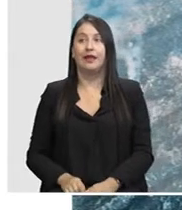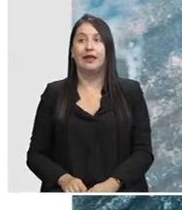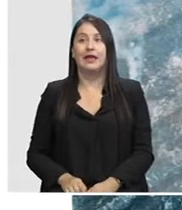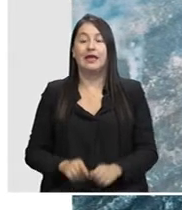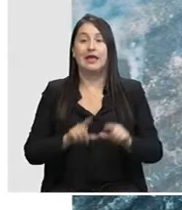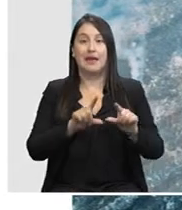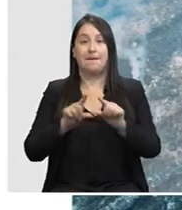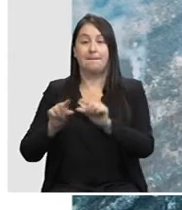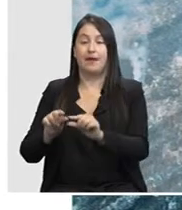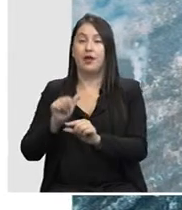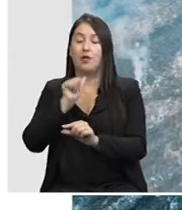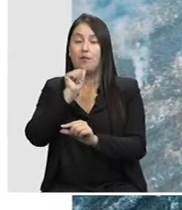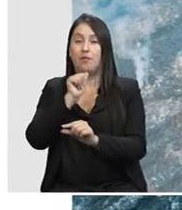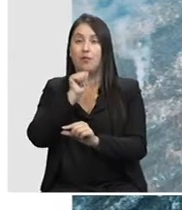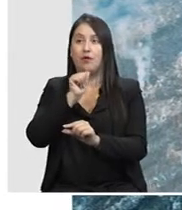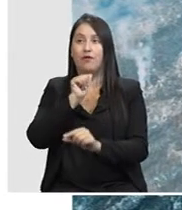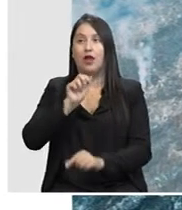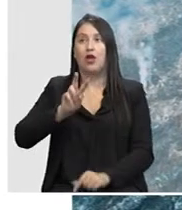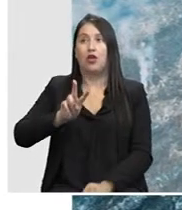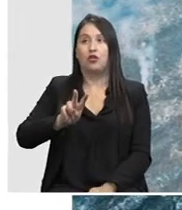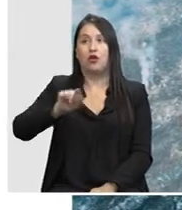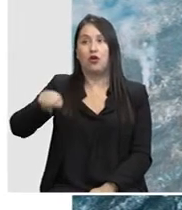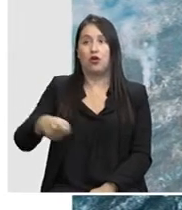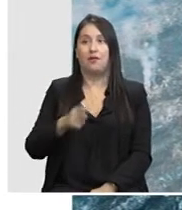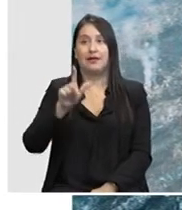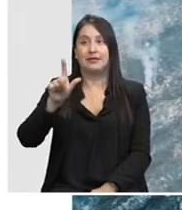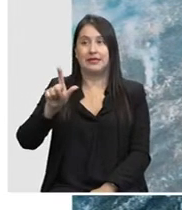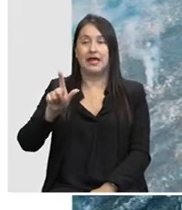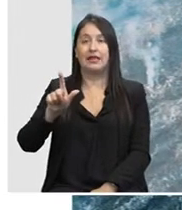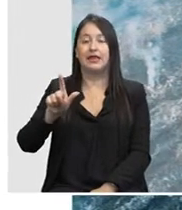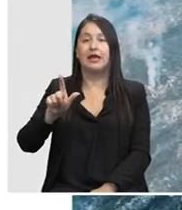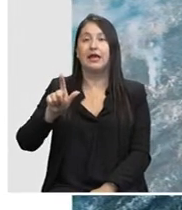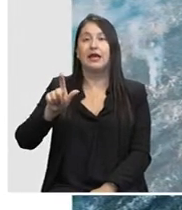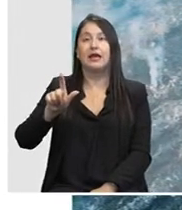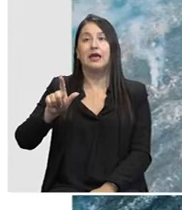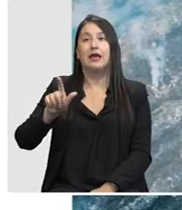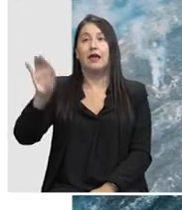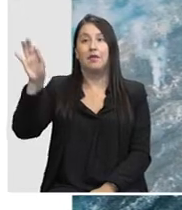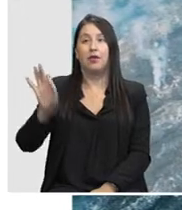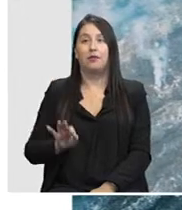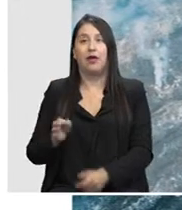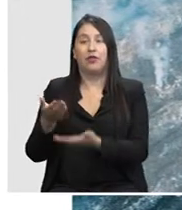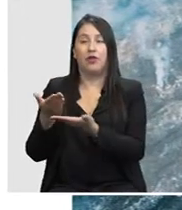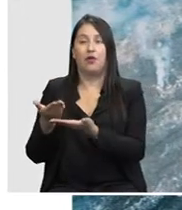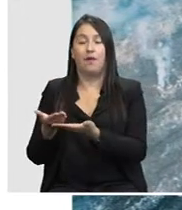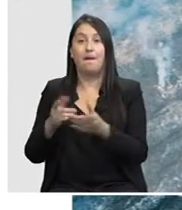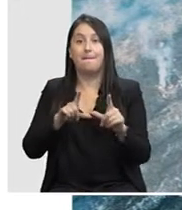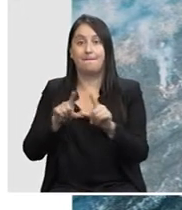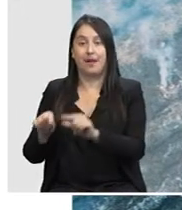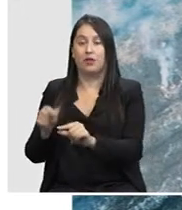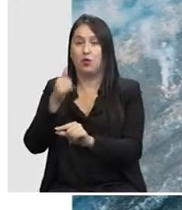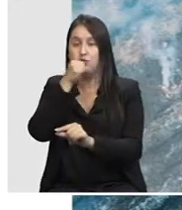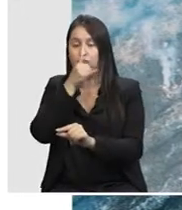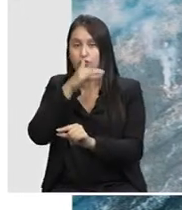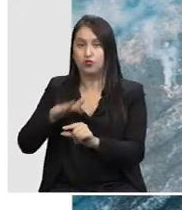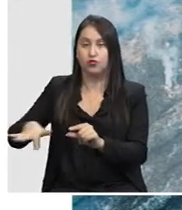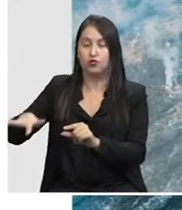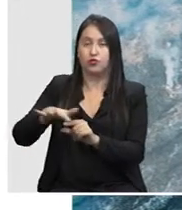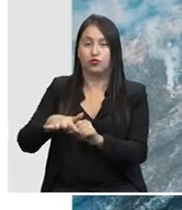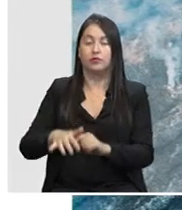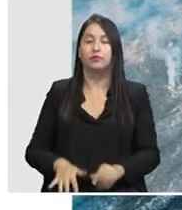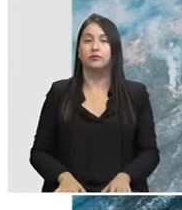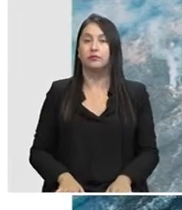que es menos de la mitad del promedio, ¿cierto? Siendo que el 40%... del medio está también un poquito por